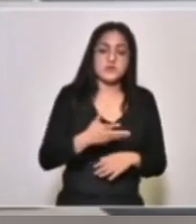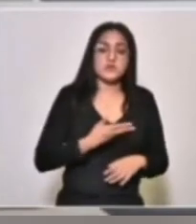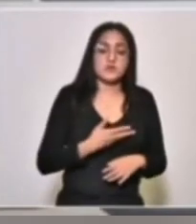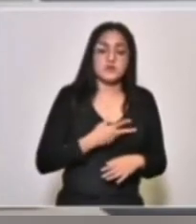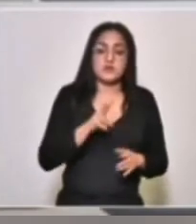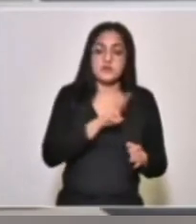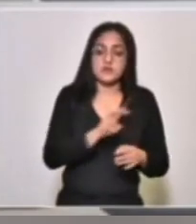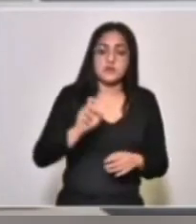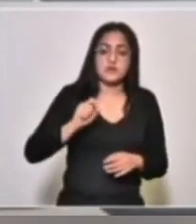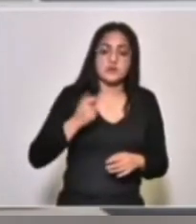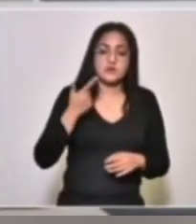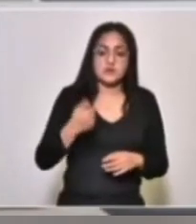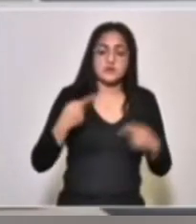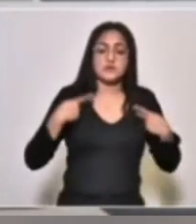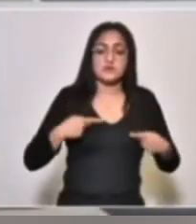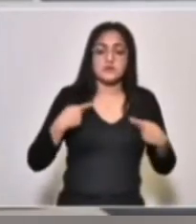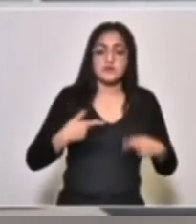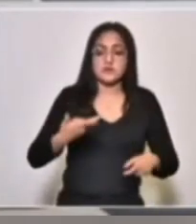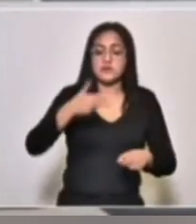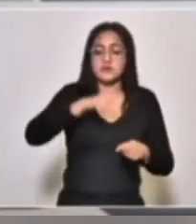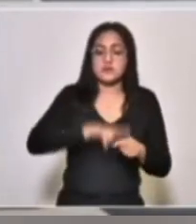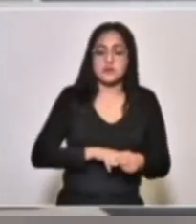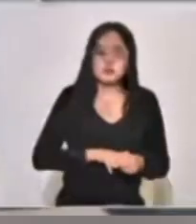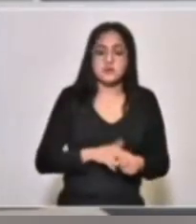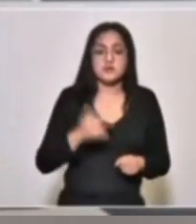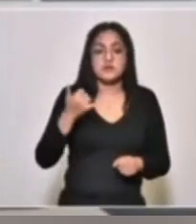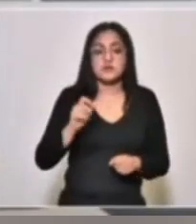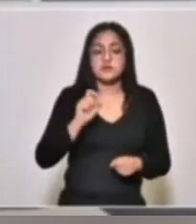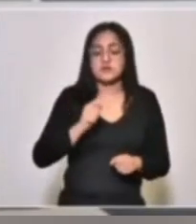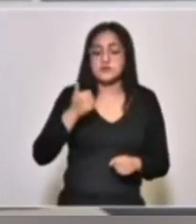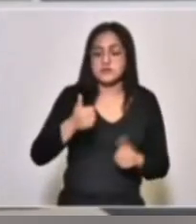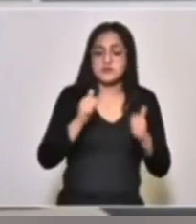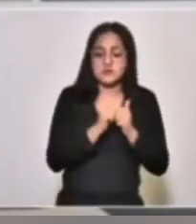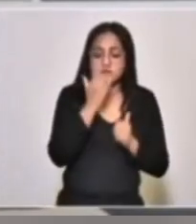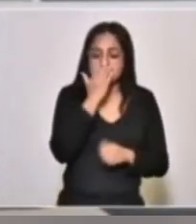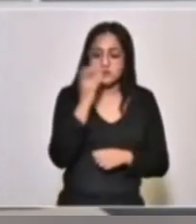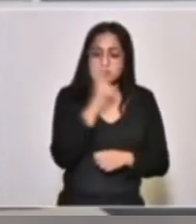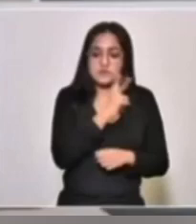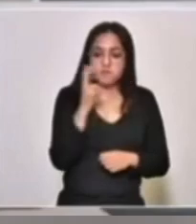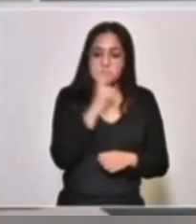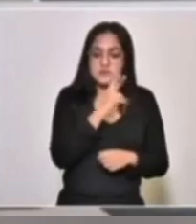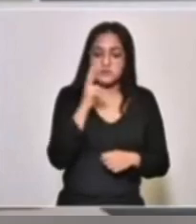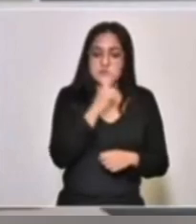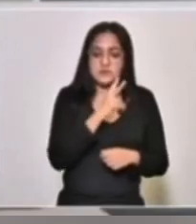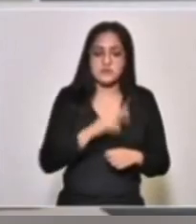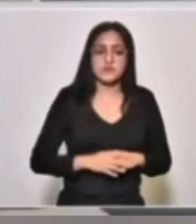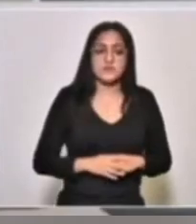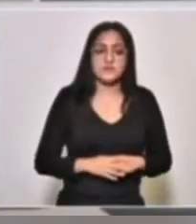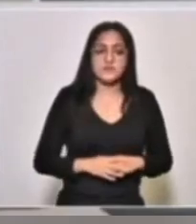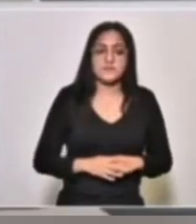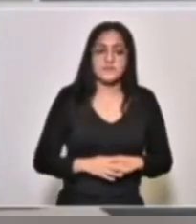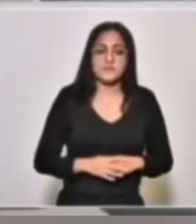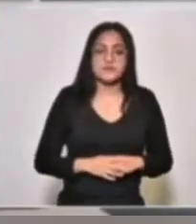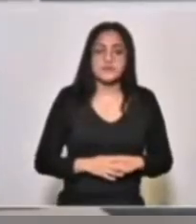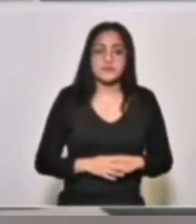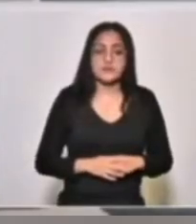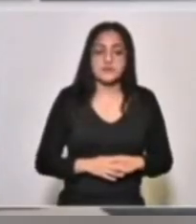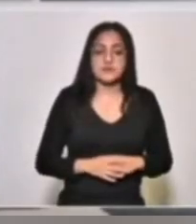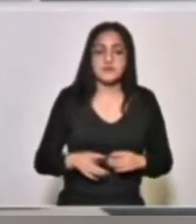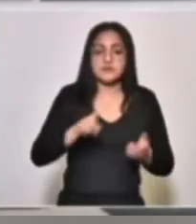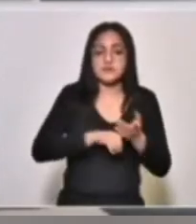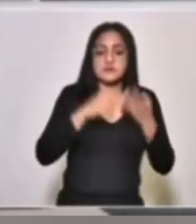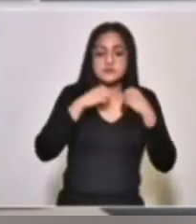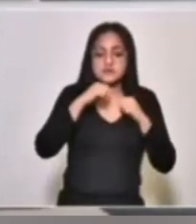tenemos 227 pacientes hospitalizados, 26 de ellos requieren de ventilación mecánica asistida. En la